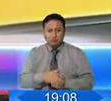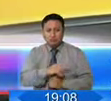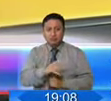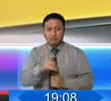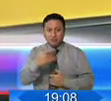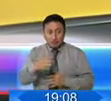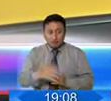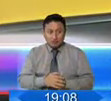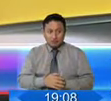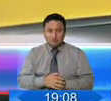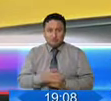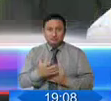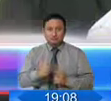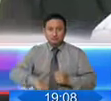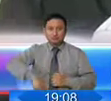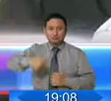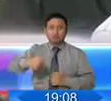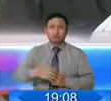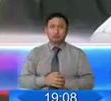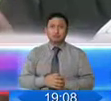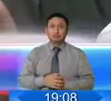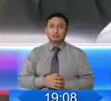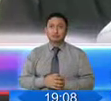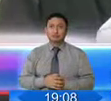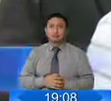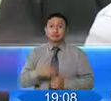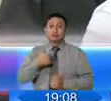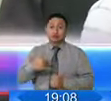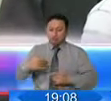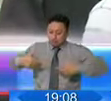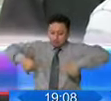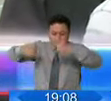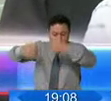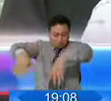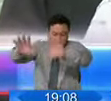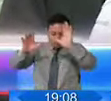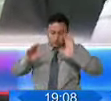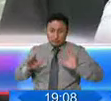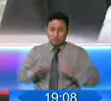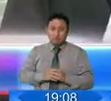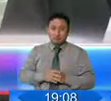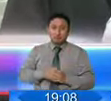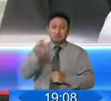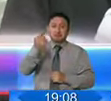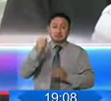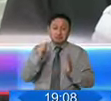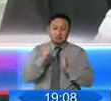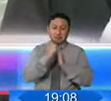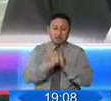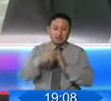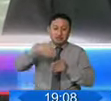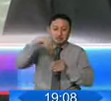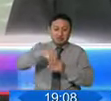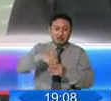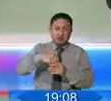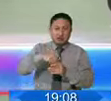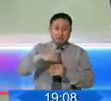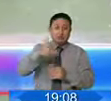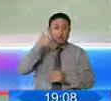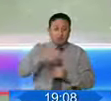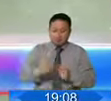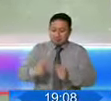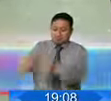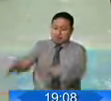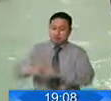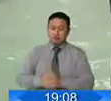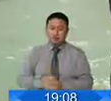sus verdaderas intenciones. Róbese, llévese todo, digo, ya, llévese todo, ahí saca la agenda. Me pedí el celular. El chofer,